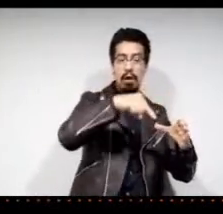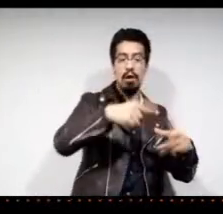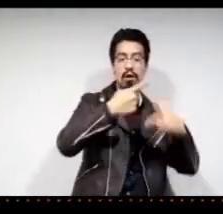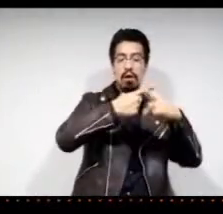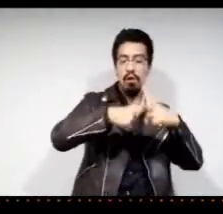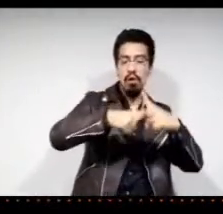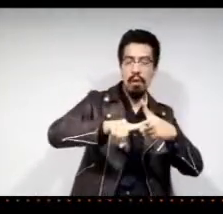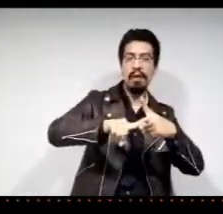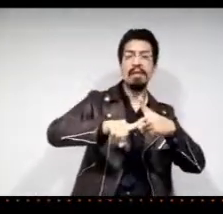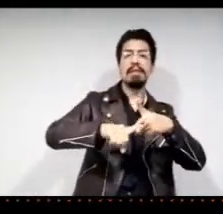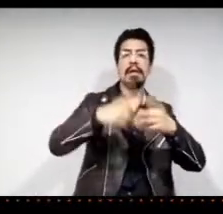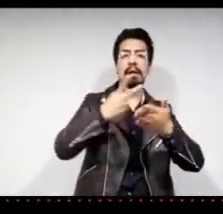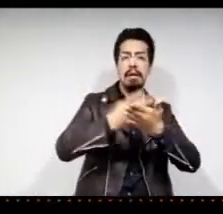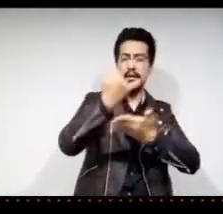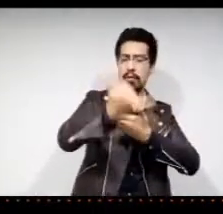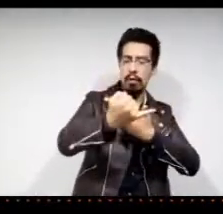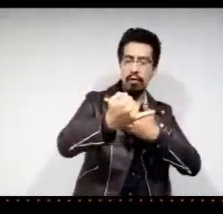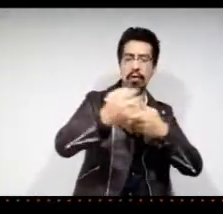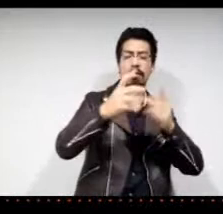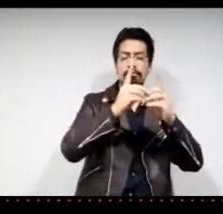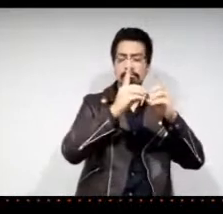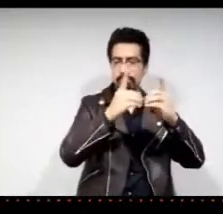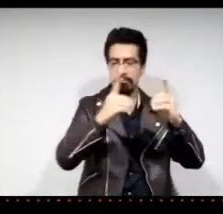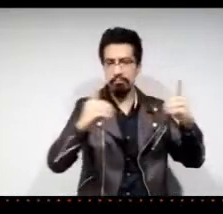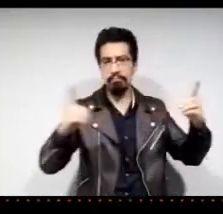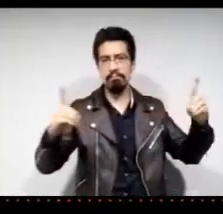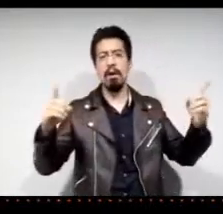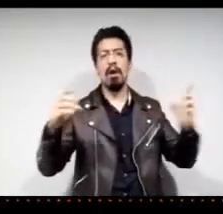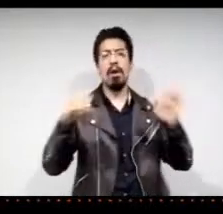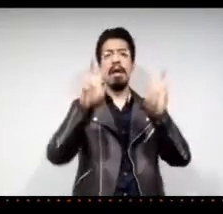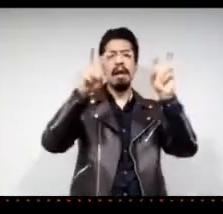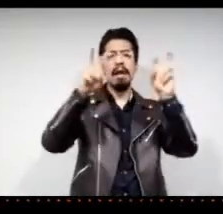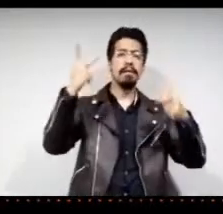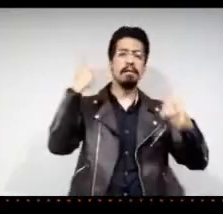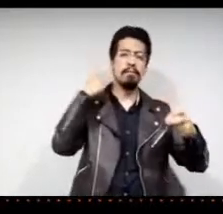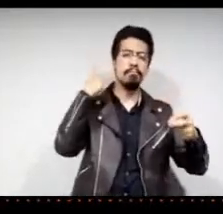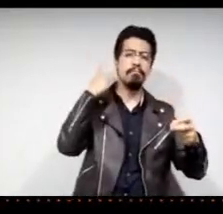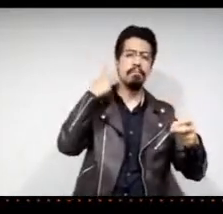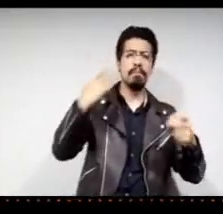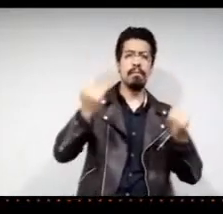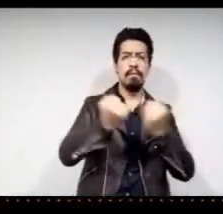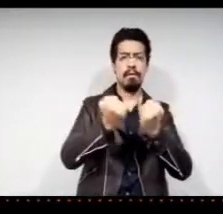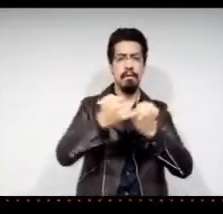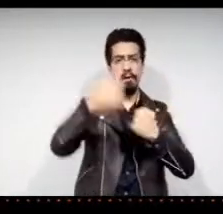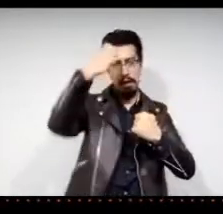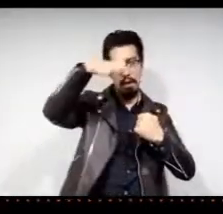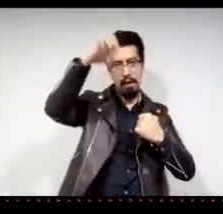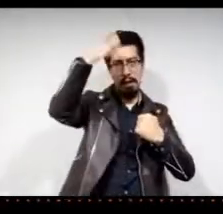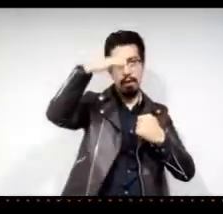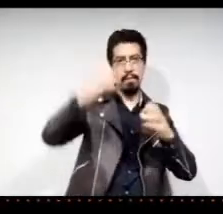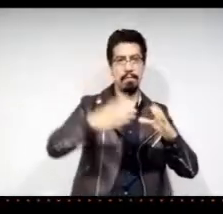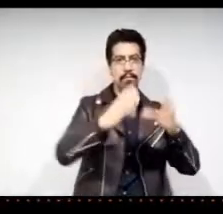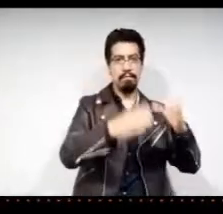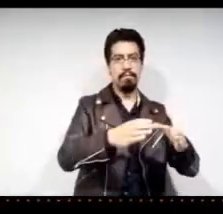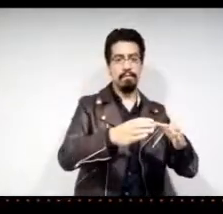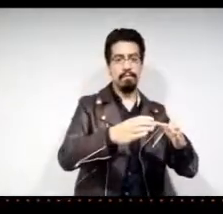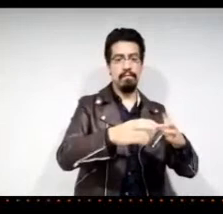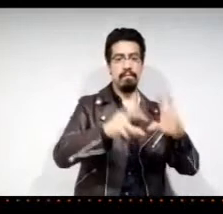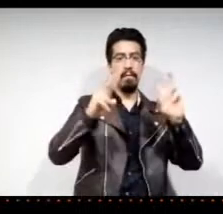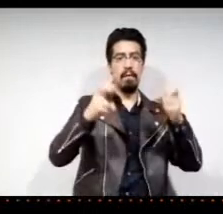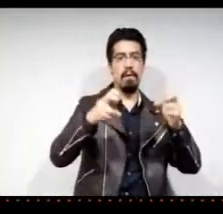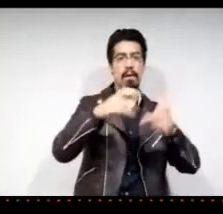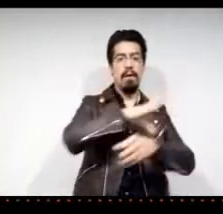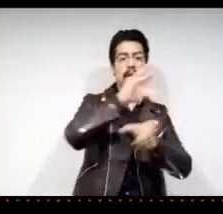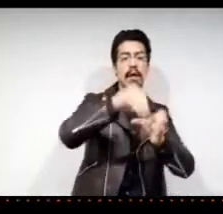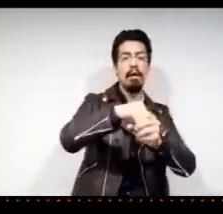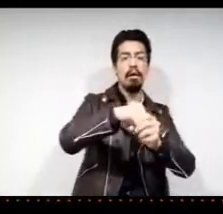proyectos de índole de política educativa y consolidándose algunas experiencias regionales con respecto a la inclusión de las